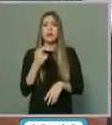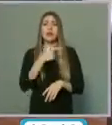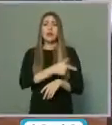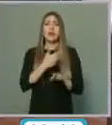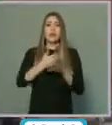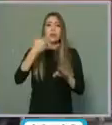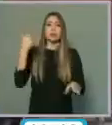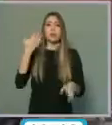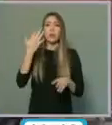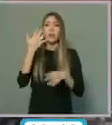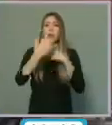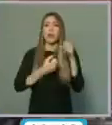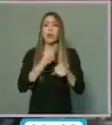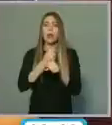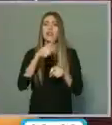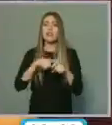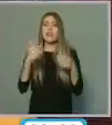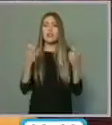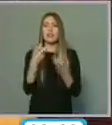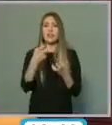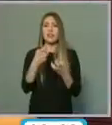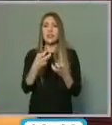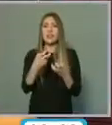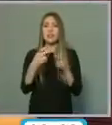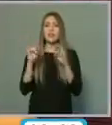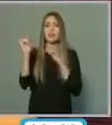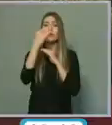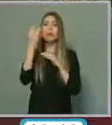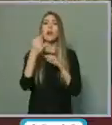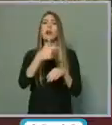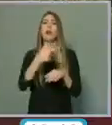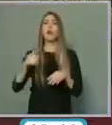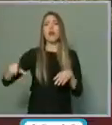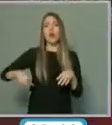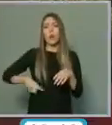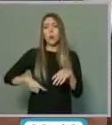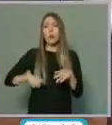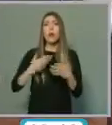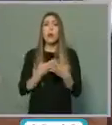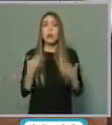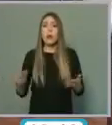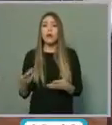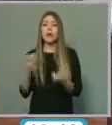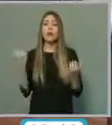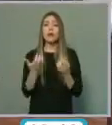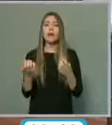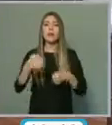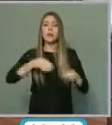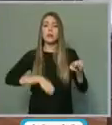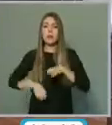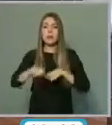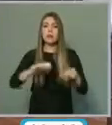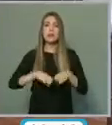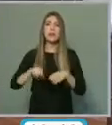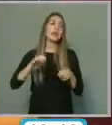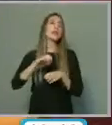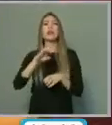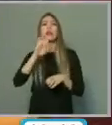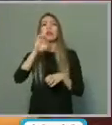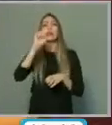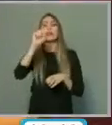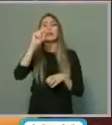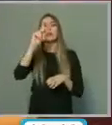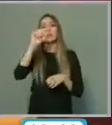50 años, quienes se encargaban de hacer este tipo de actividades eran los gobiernos, y esta vez pues es la empresa de Elon Musk, SpaceX, quienes